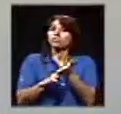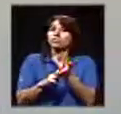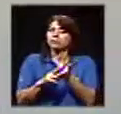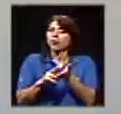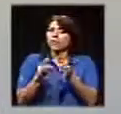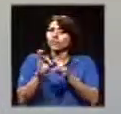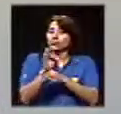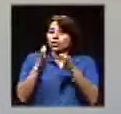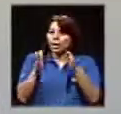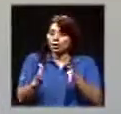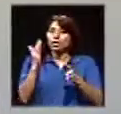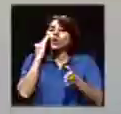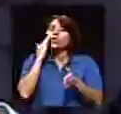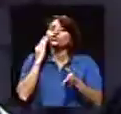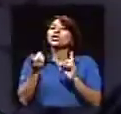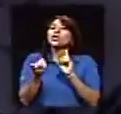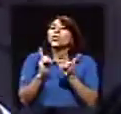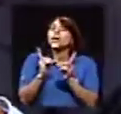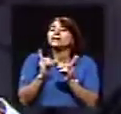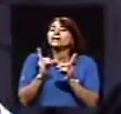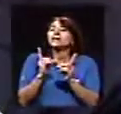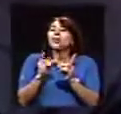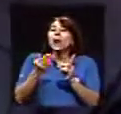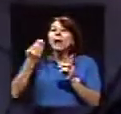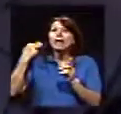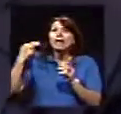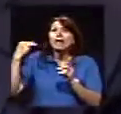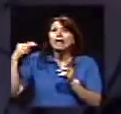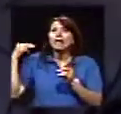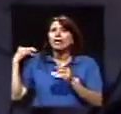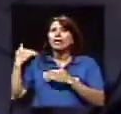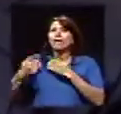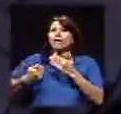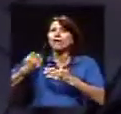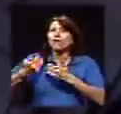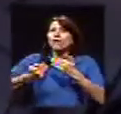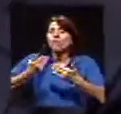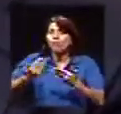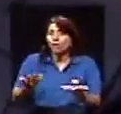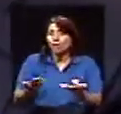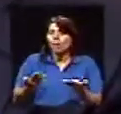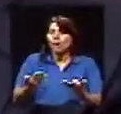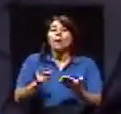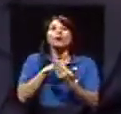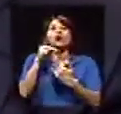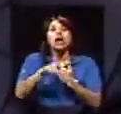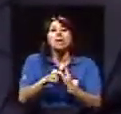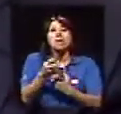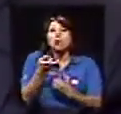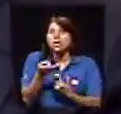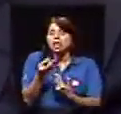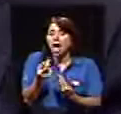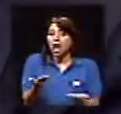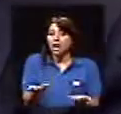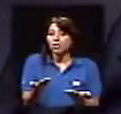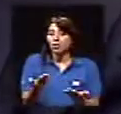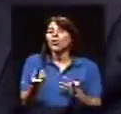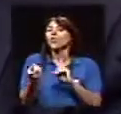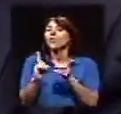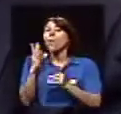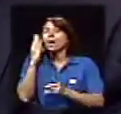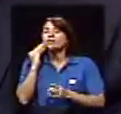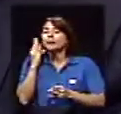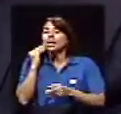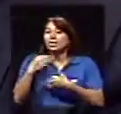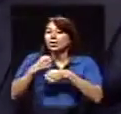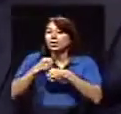institución. O sea, que saben cuál ha sido la evolución del programa monetario, que cuál ha sido la experiencia cuando se ha hecho A, cuál ha sido la repercusión